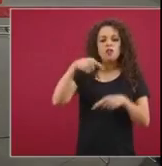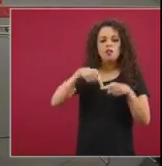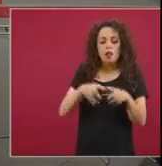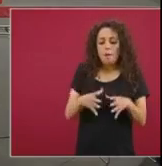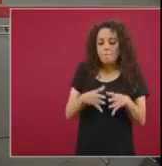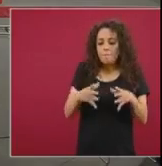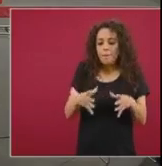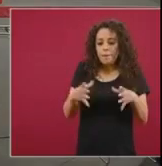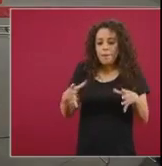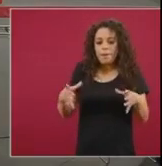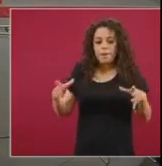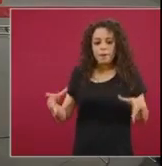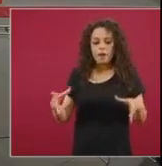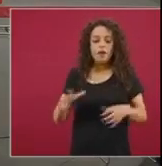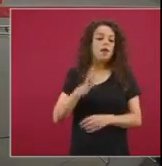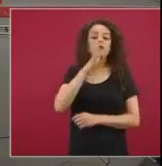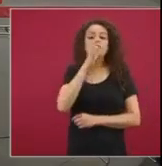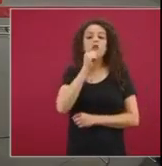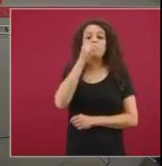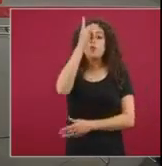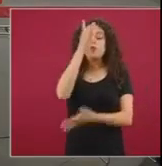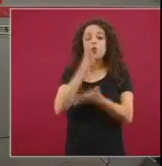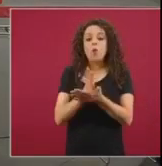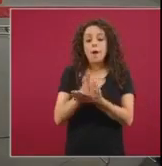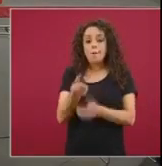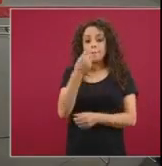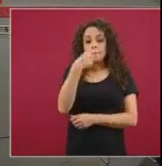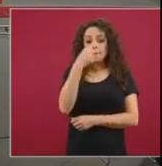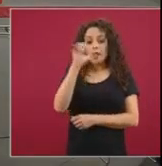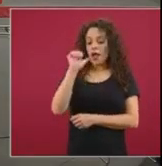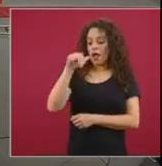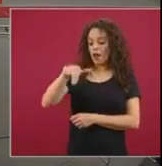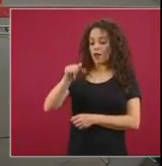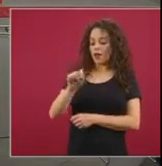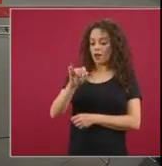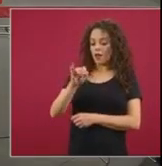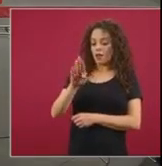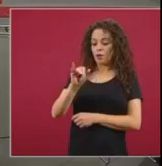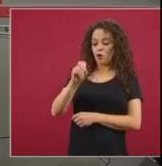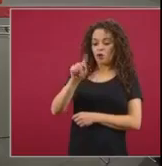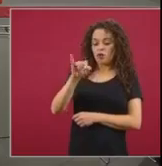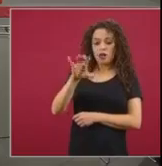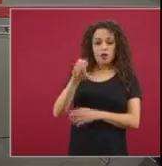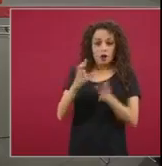sean acabadas con un solo antibiótico. Es por eso que la poliquimioterapia